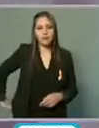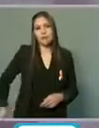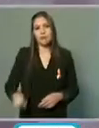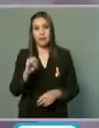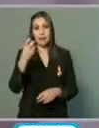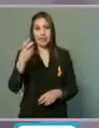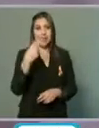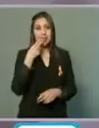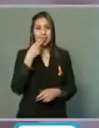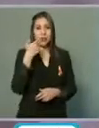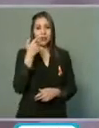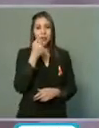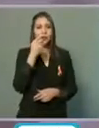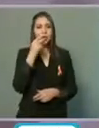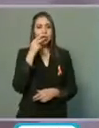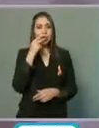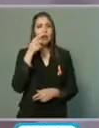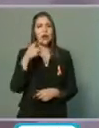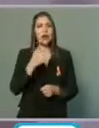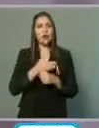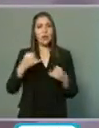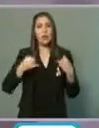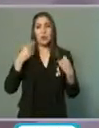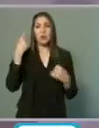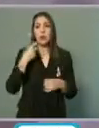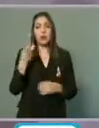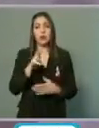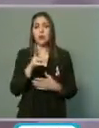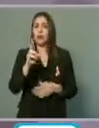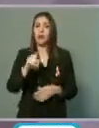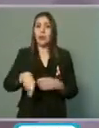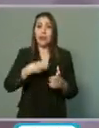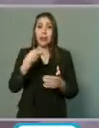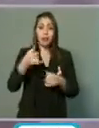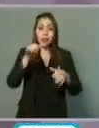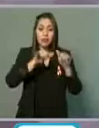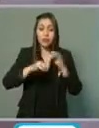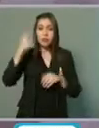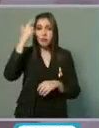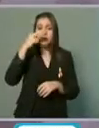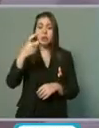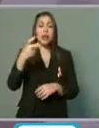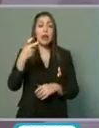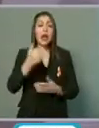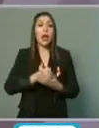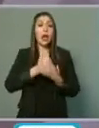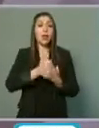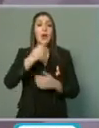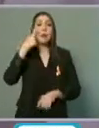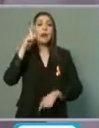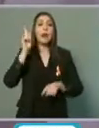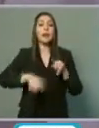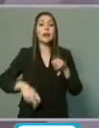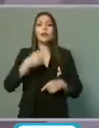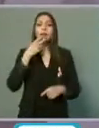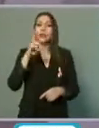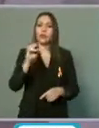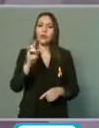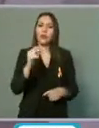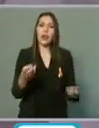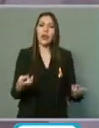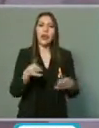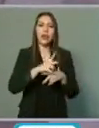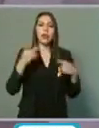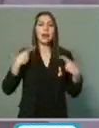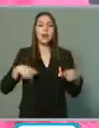actualmente con los jóvenes, pero no es ninguna alternativa. Está comprobado que no ayuda a dejar de fumar, todo lo contrario. Fumadores que